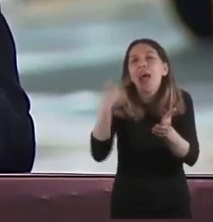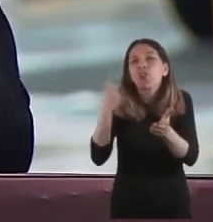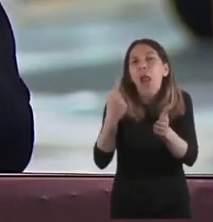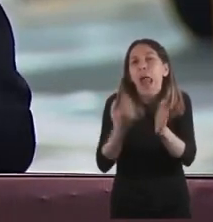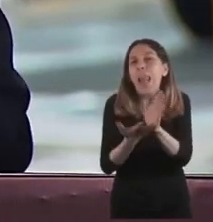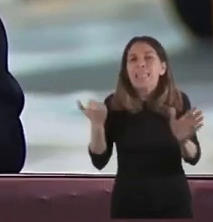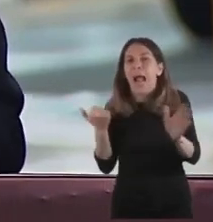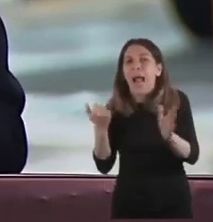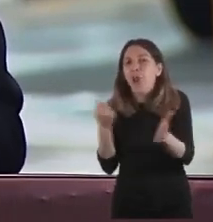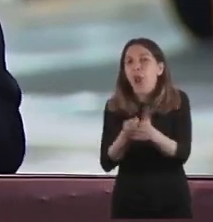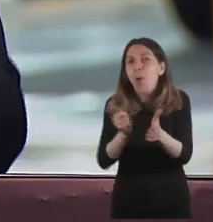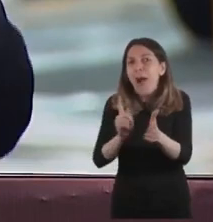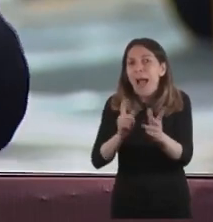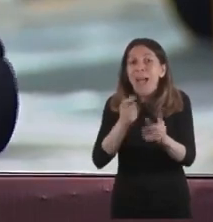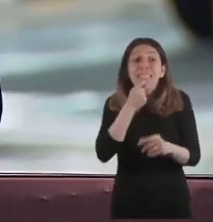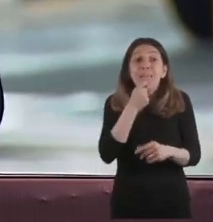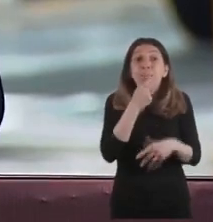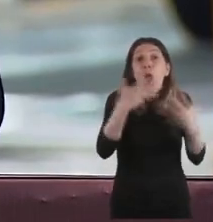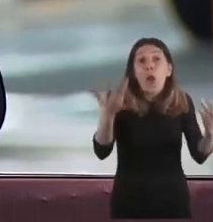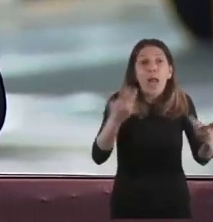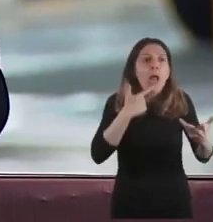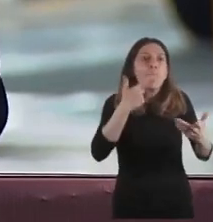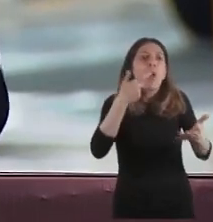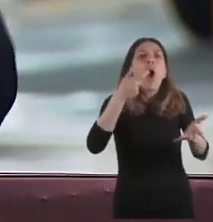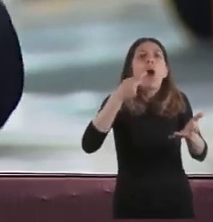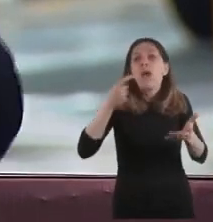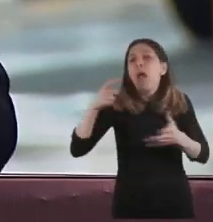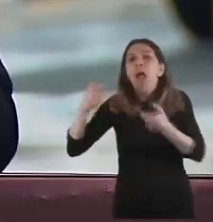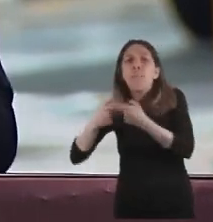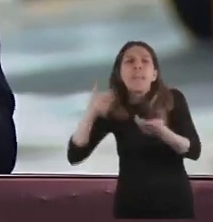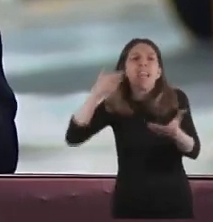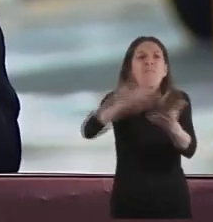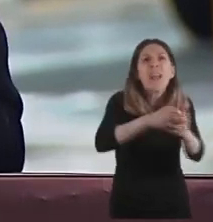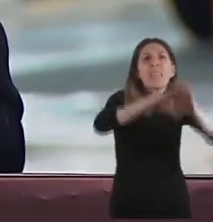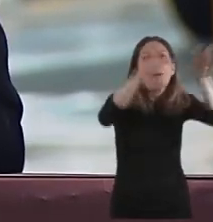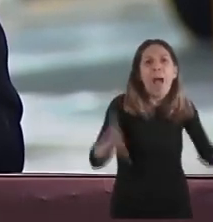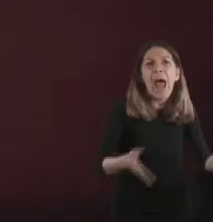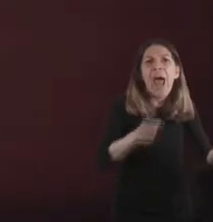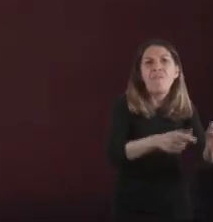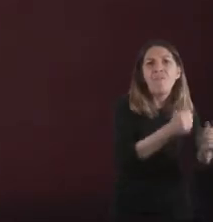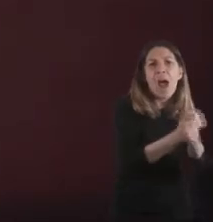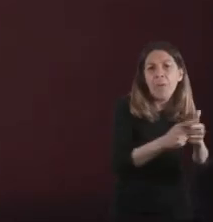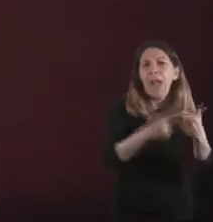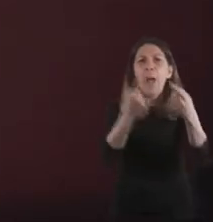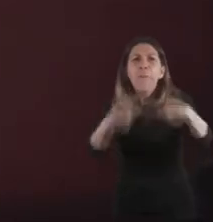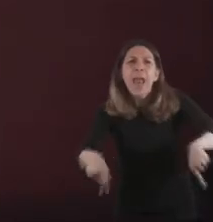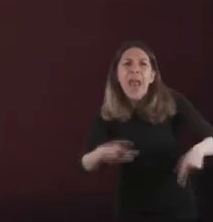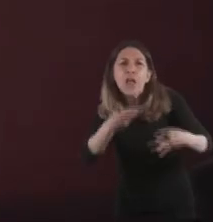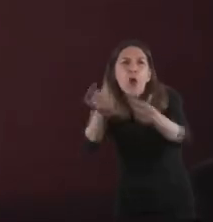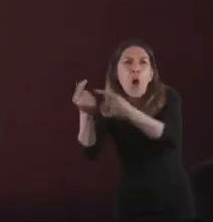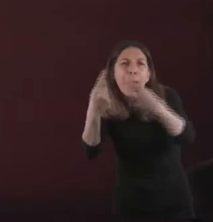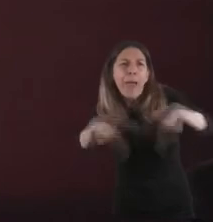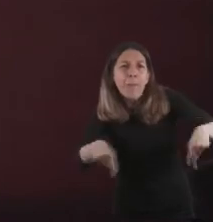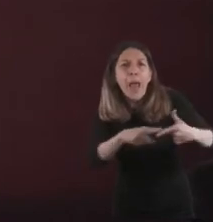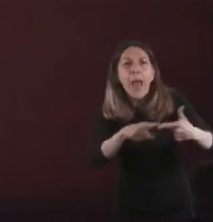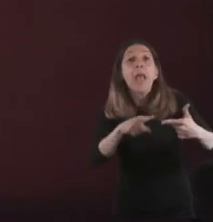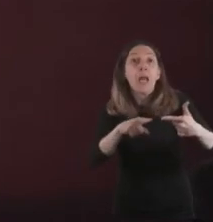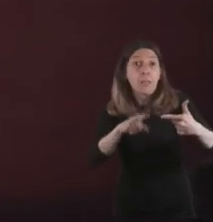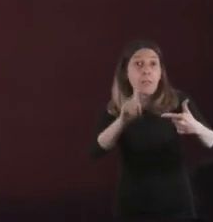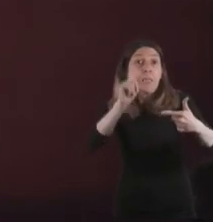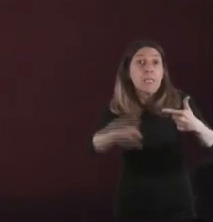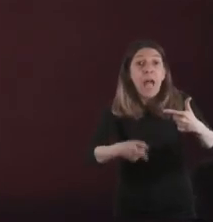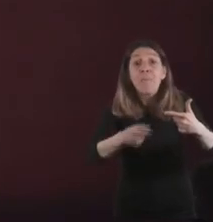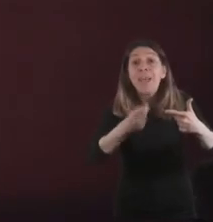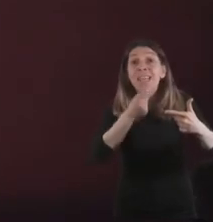nacionales para las inversiones en infraestructura, en bienes de capital y sobre todas las cosas en aumento